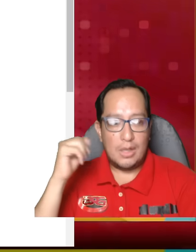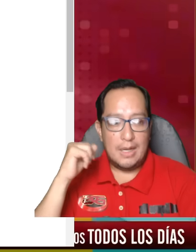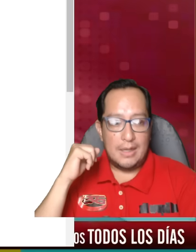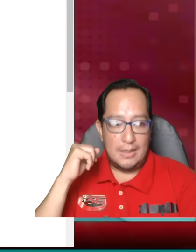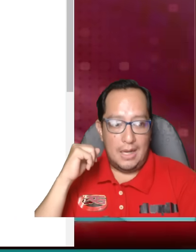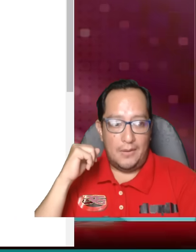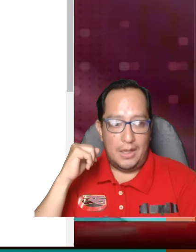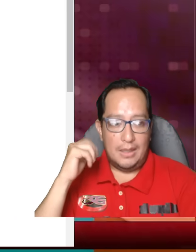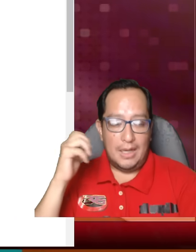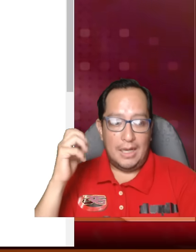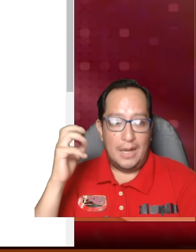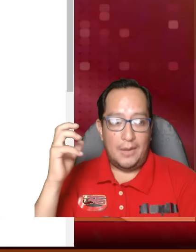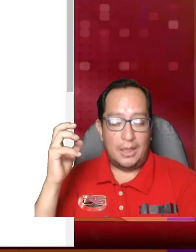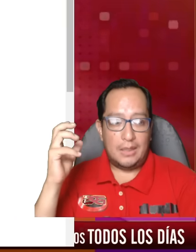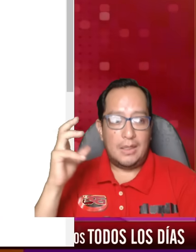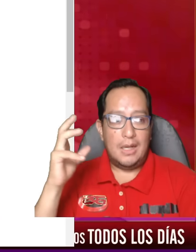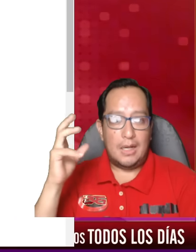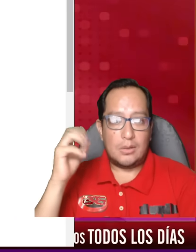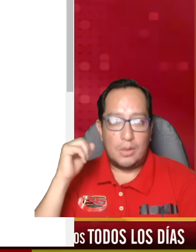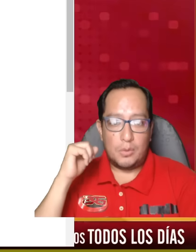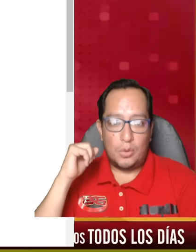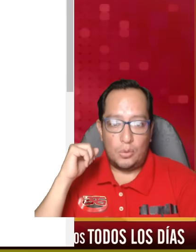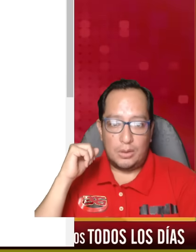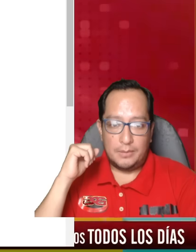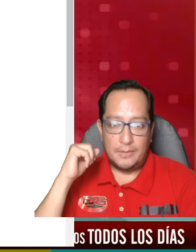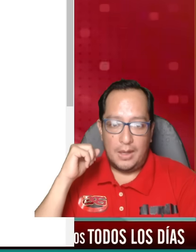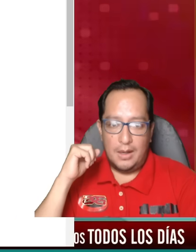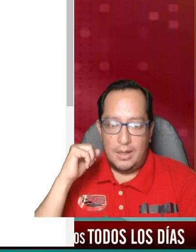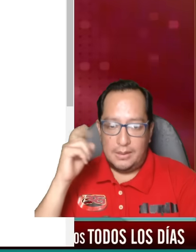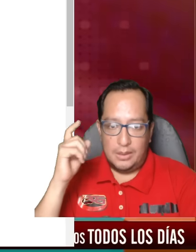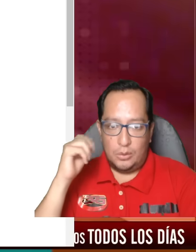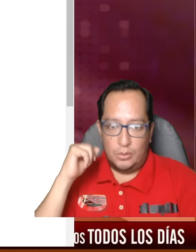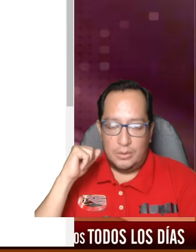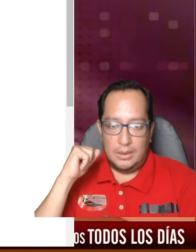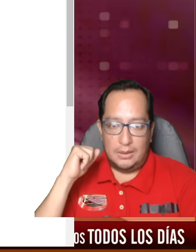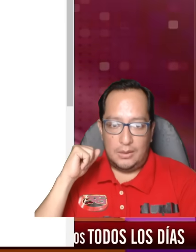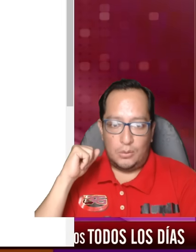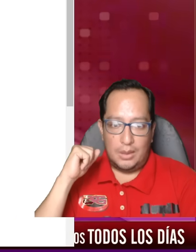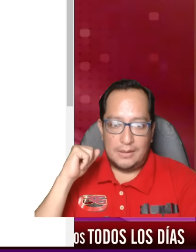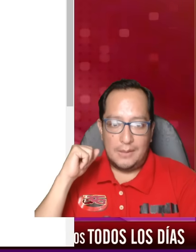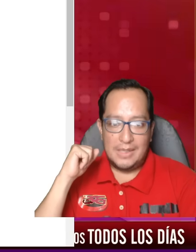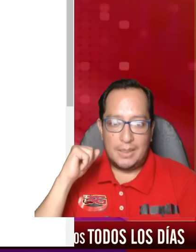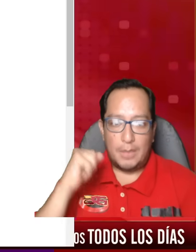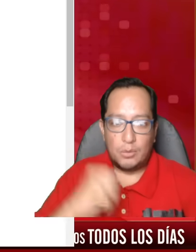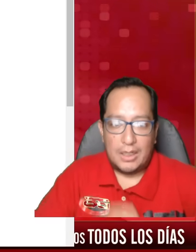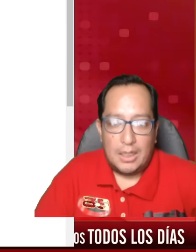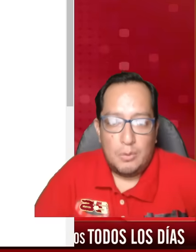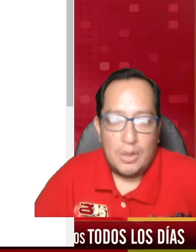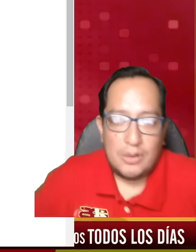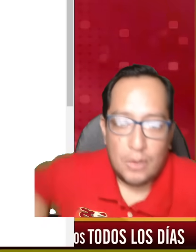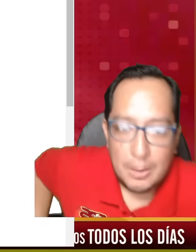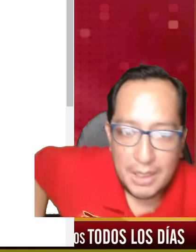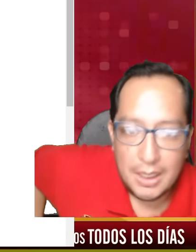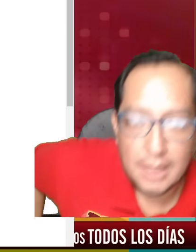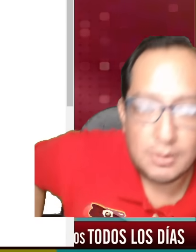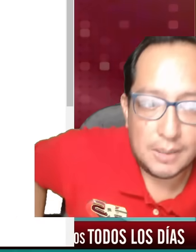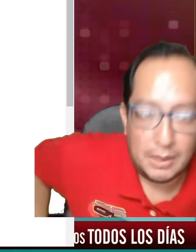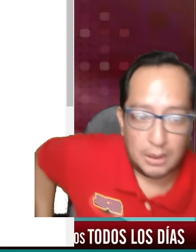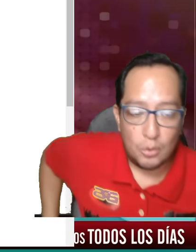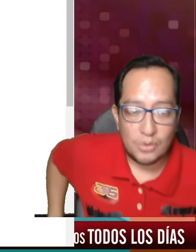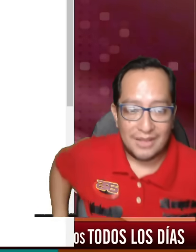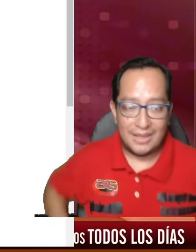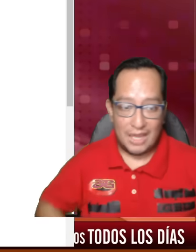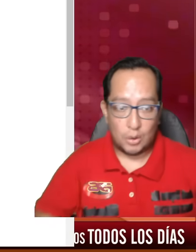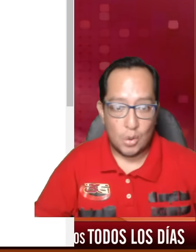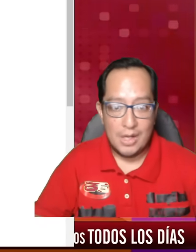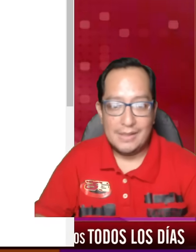dueños de y tener la verdad y la razón absoluta. Cito. Textual. ¿Sabías que para usar el himno nacional mexicano en